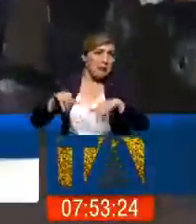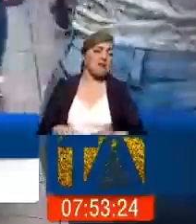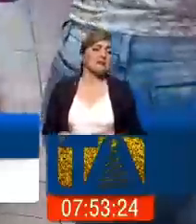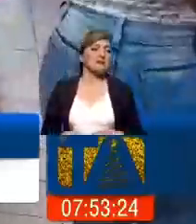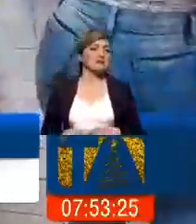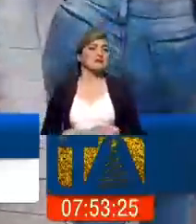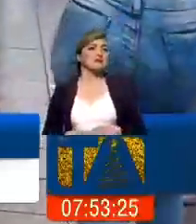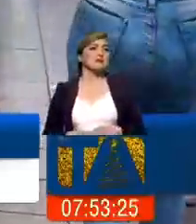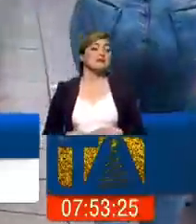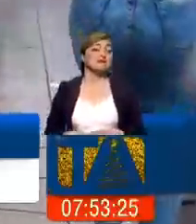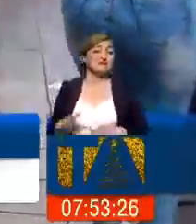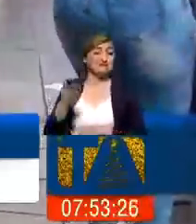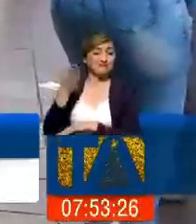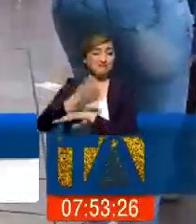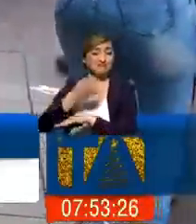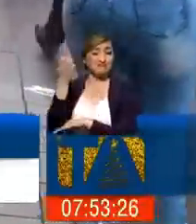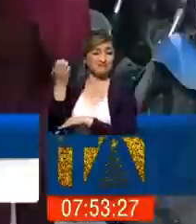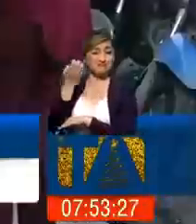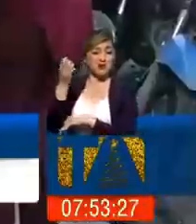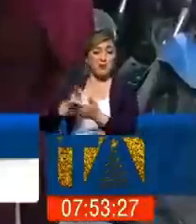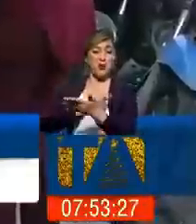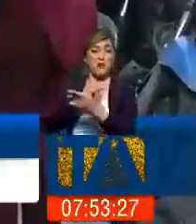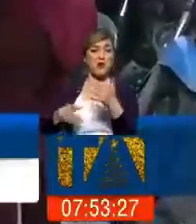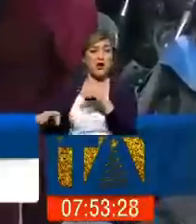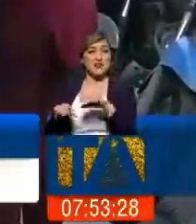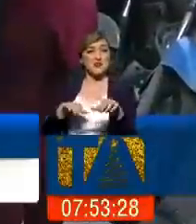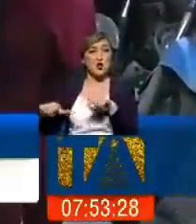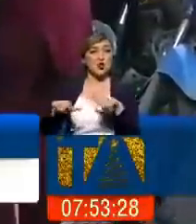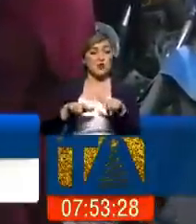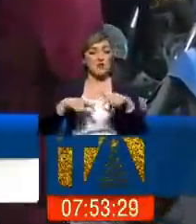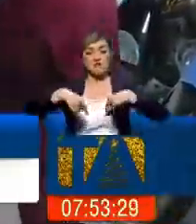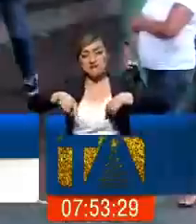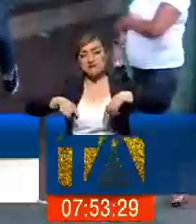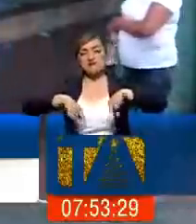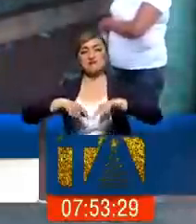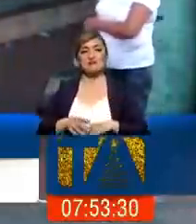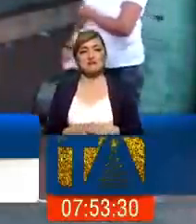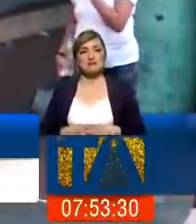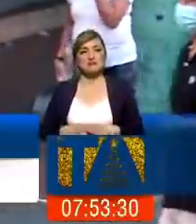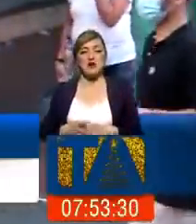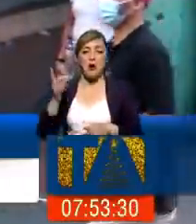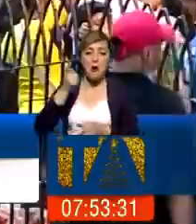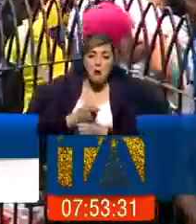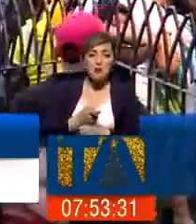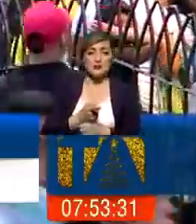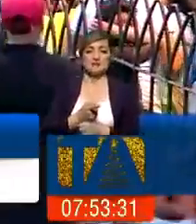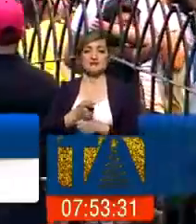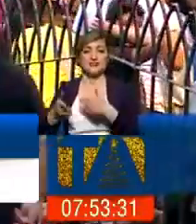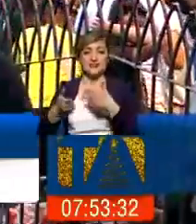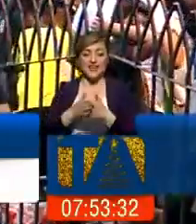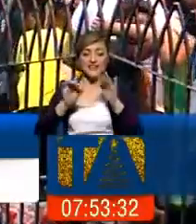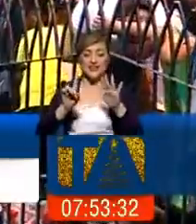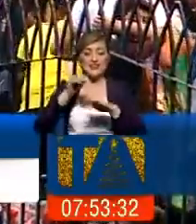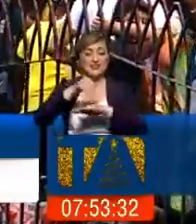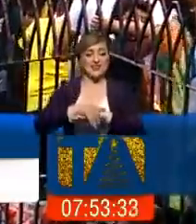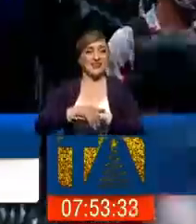estado de excepción, se prohibió su presencia y actividad en espacios que son para la circulación peatonal. Pero pese a las disposiciones y tras el cierre de los